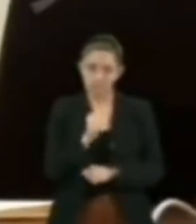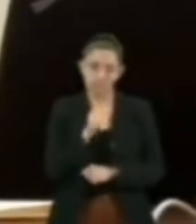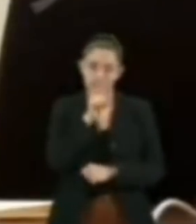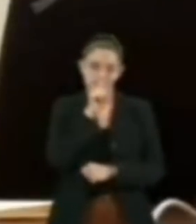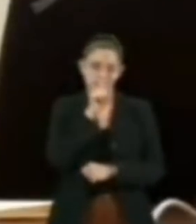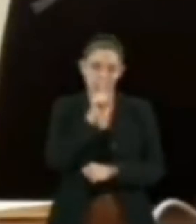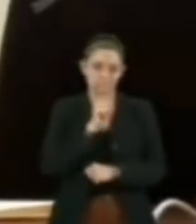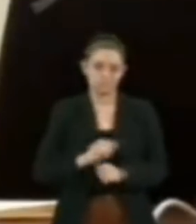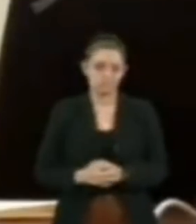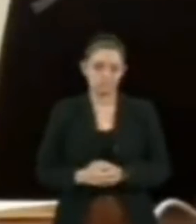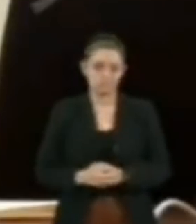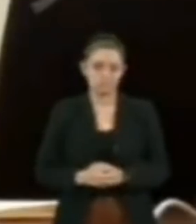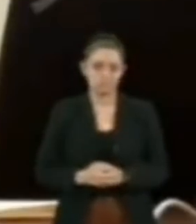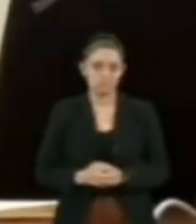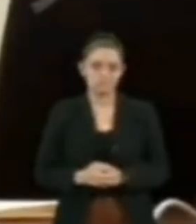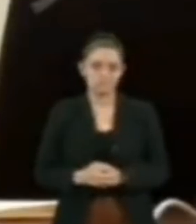miente.